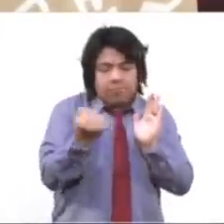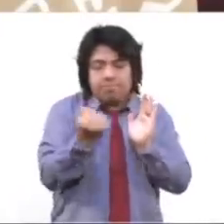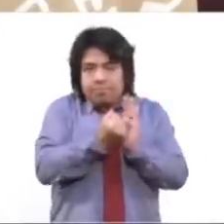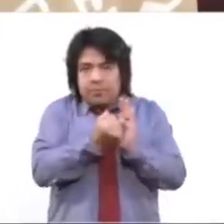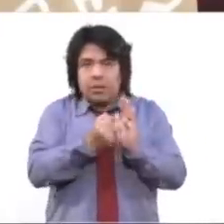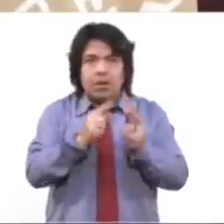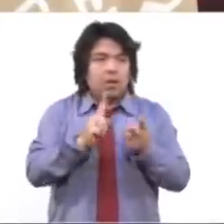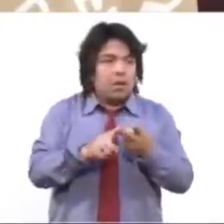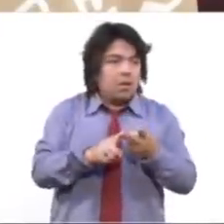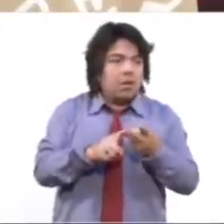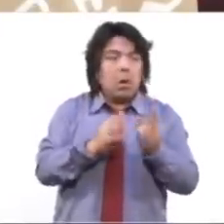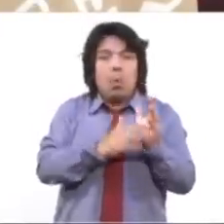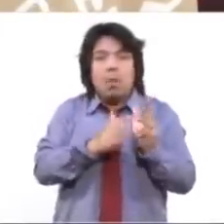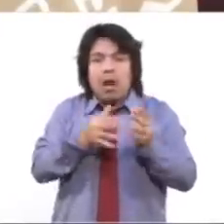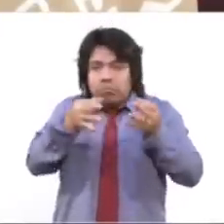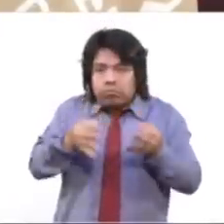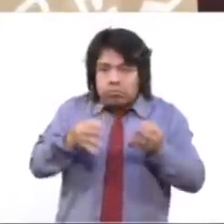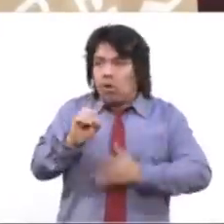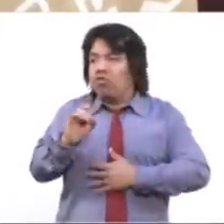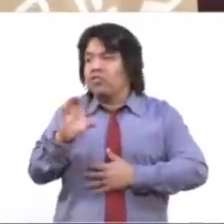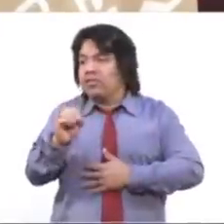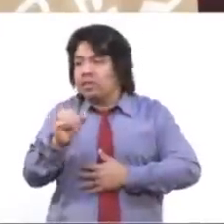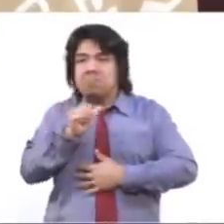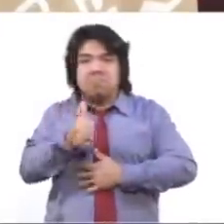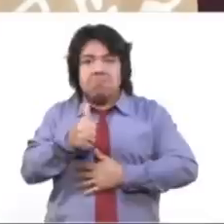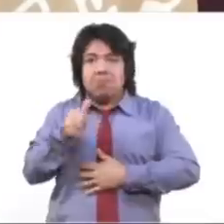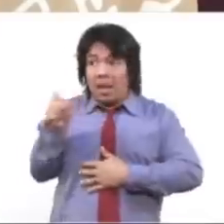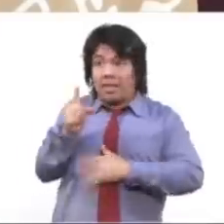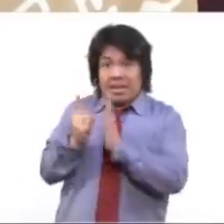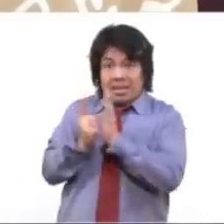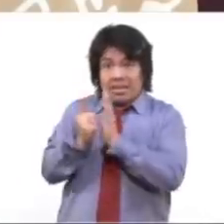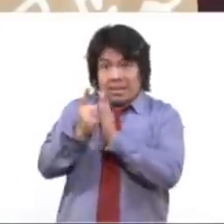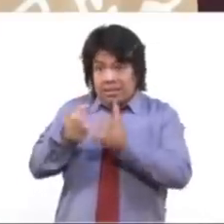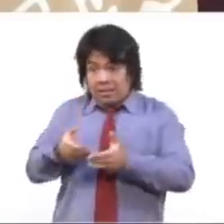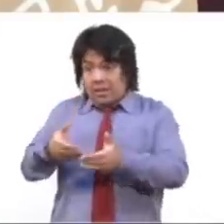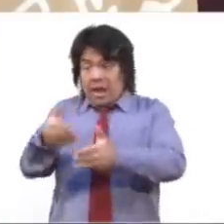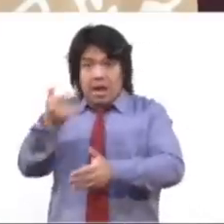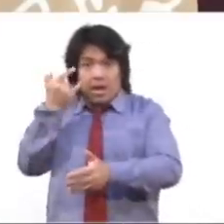sin ningún oficio de colaboración, llegan al edificio de Campeche.